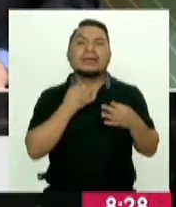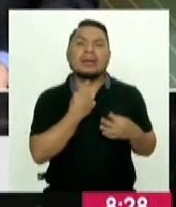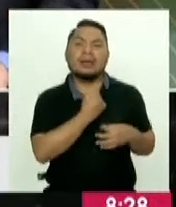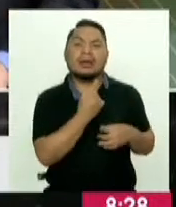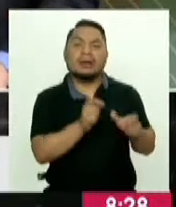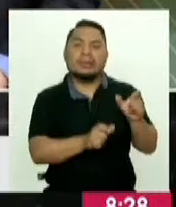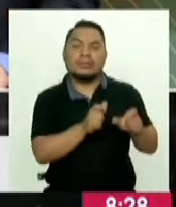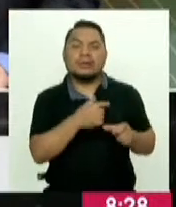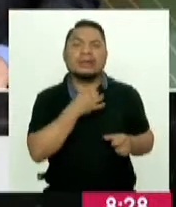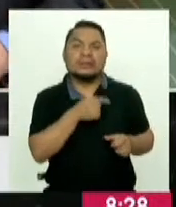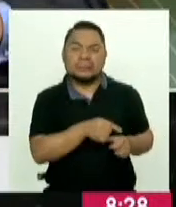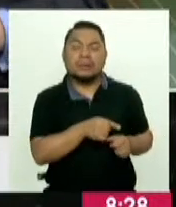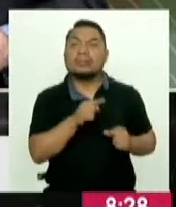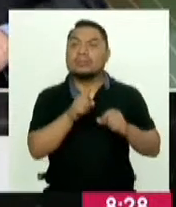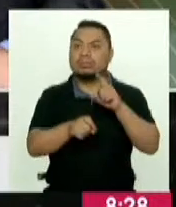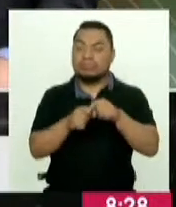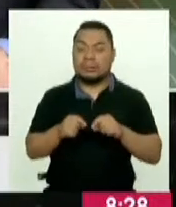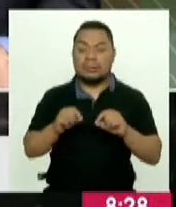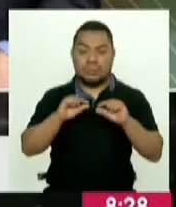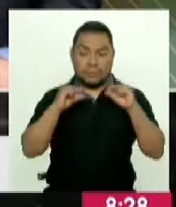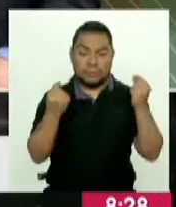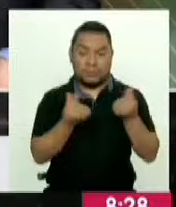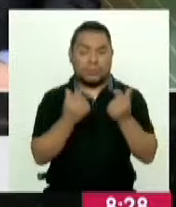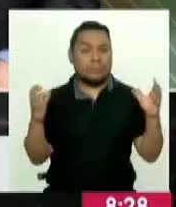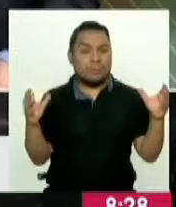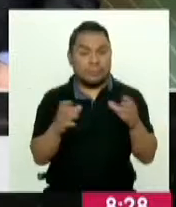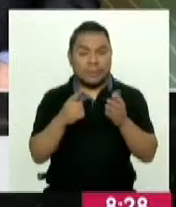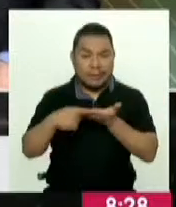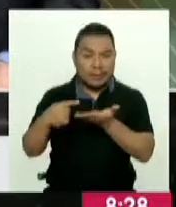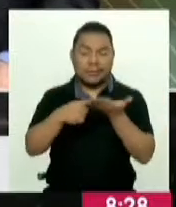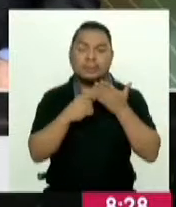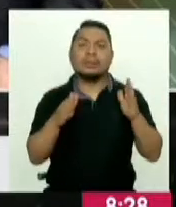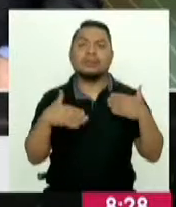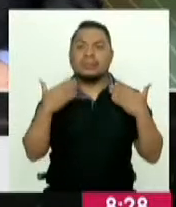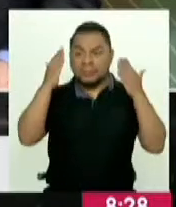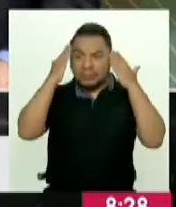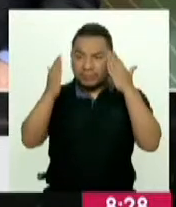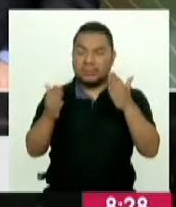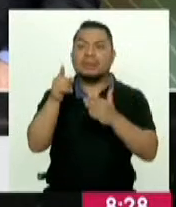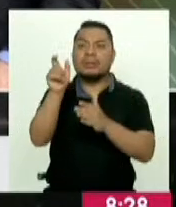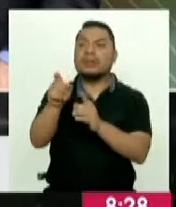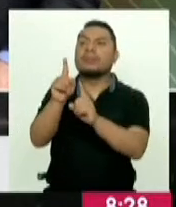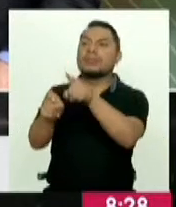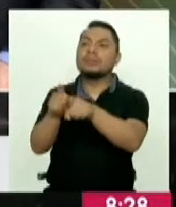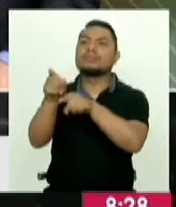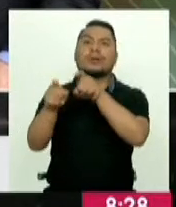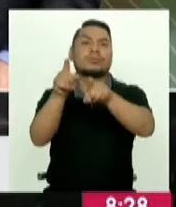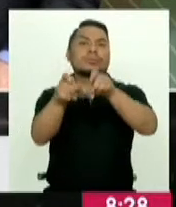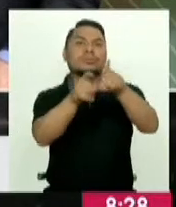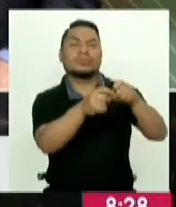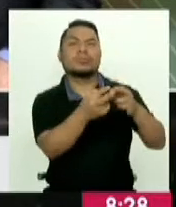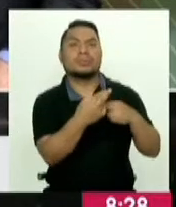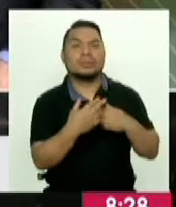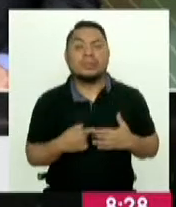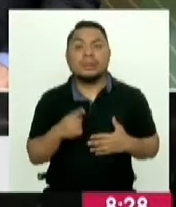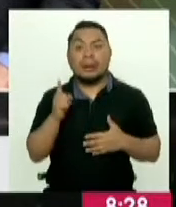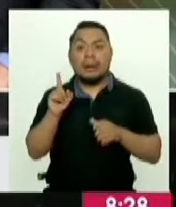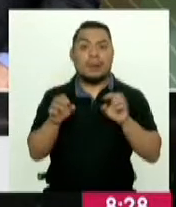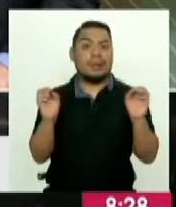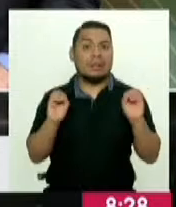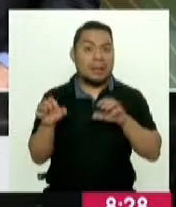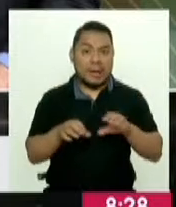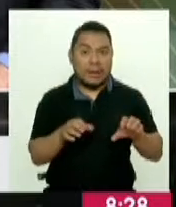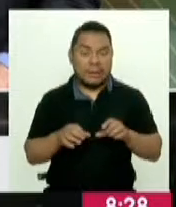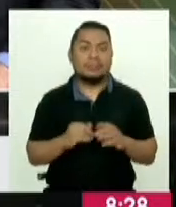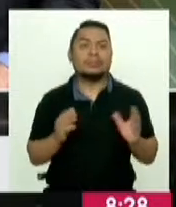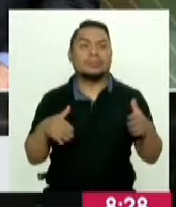persona? Y a partir de eso, que un bloque del debate pueda centrarse en ese tipo de preguntas. Incluso las preguntas que no se hacen